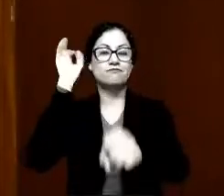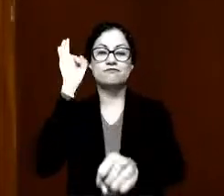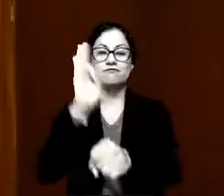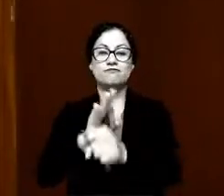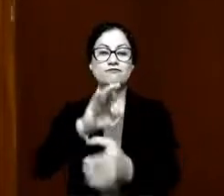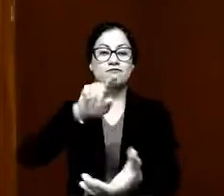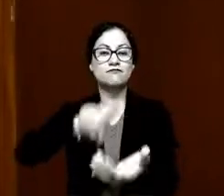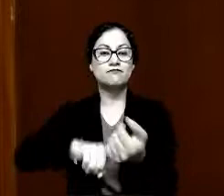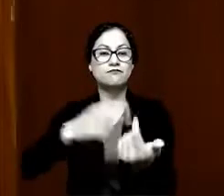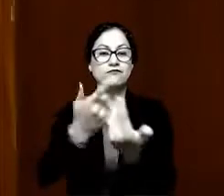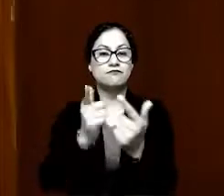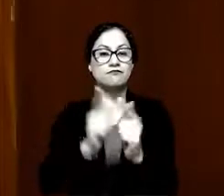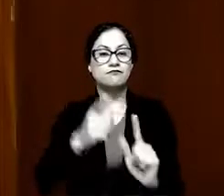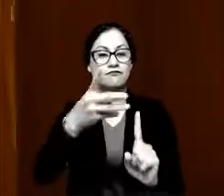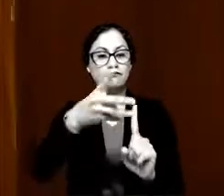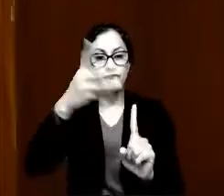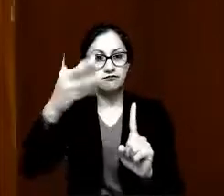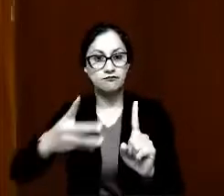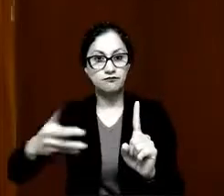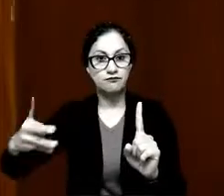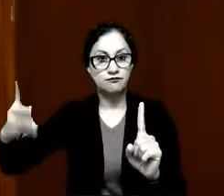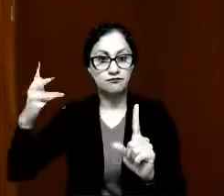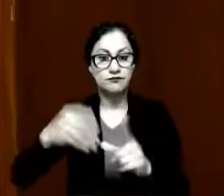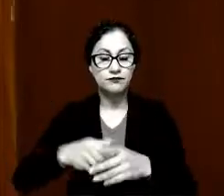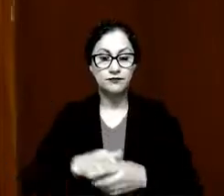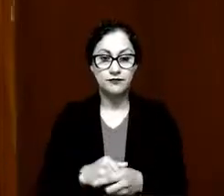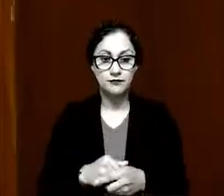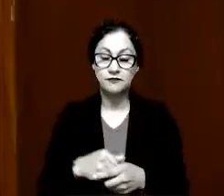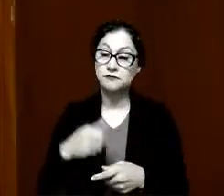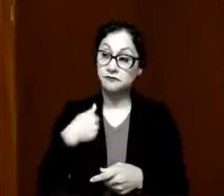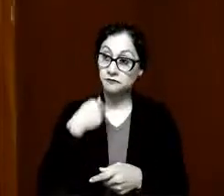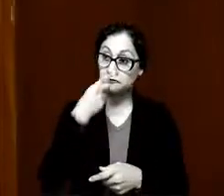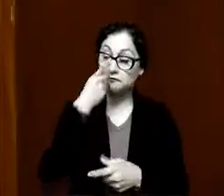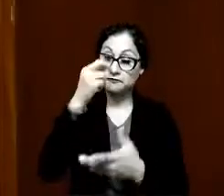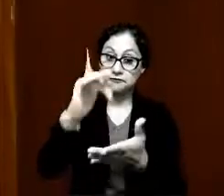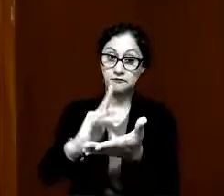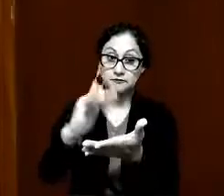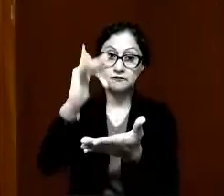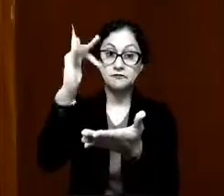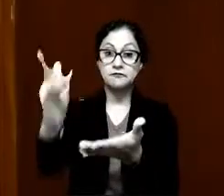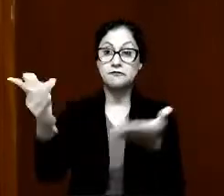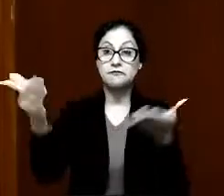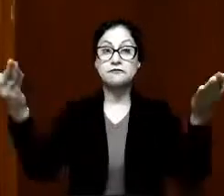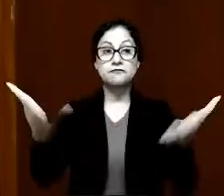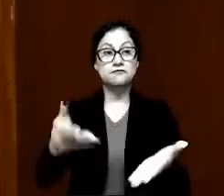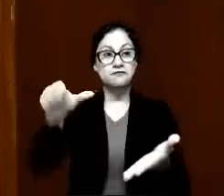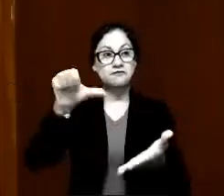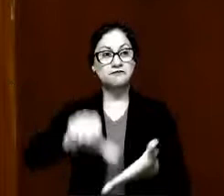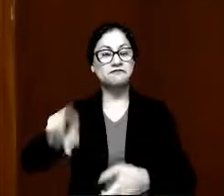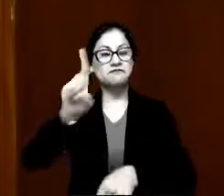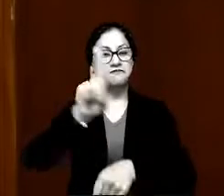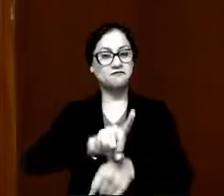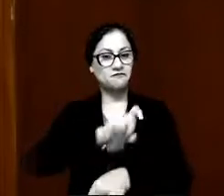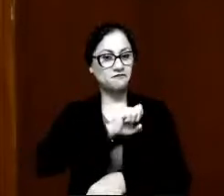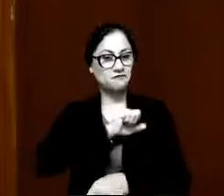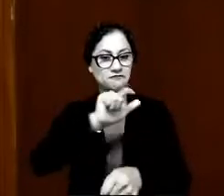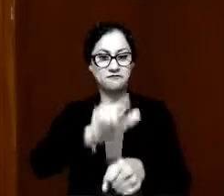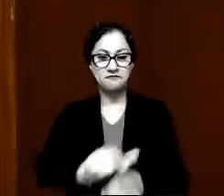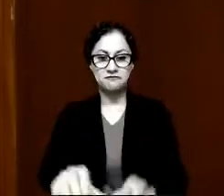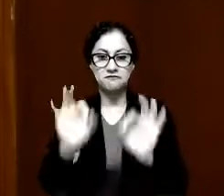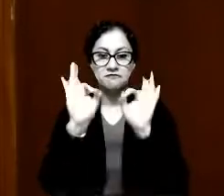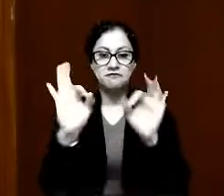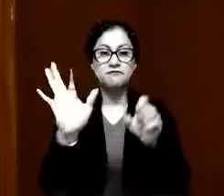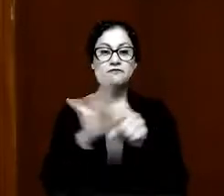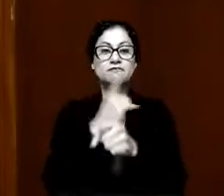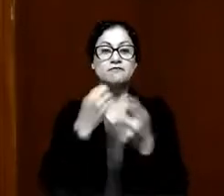comunidad LGBTIQ+, a quienes les agradezco que nos acompañen en este día tan especial, porque juntas,